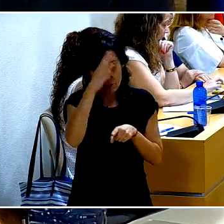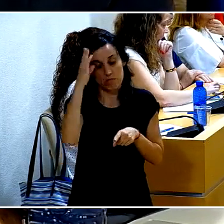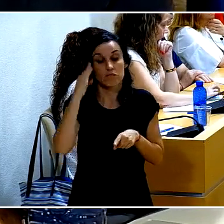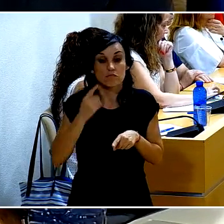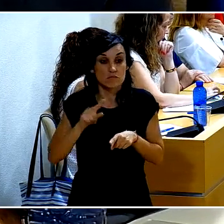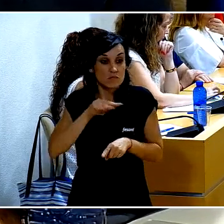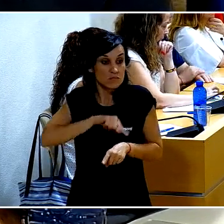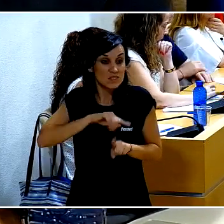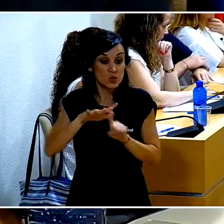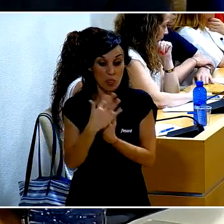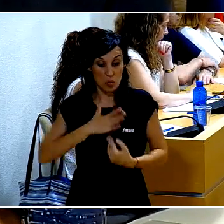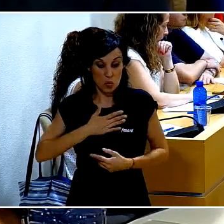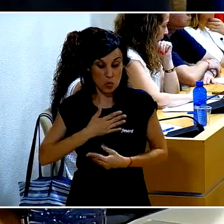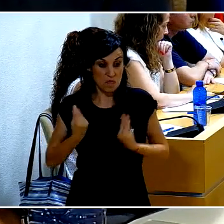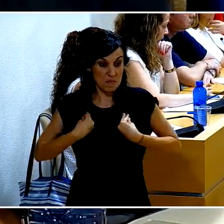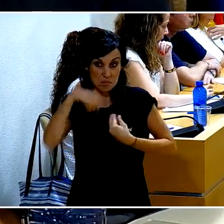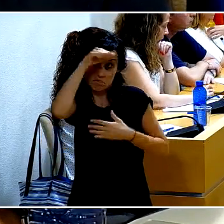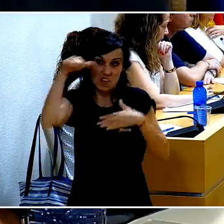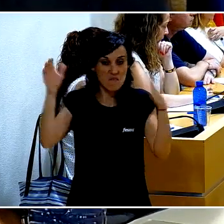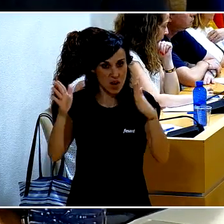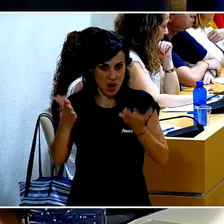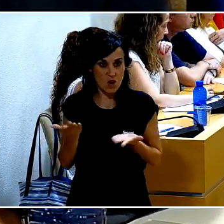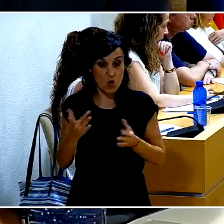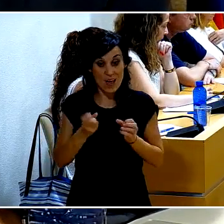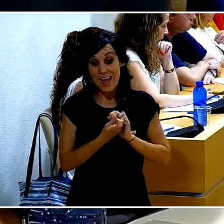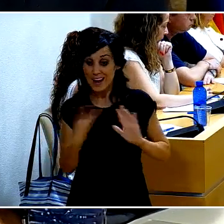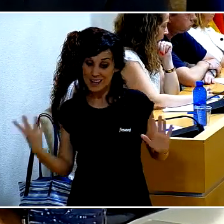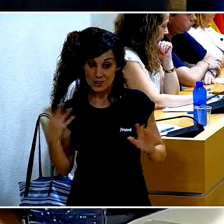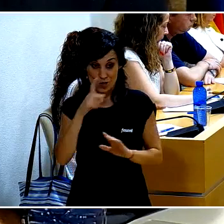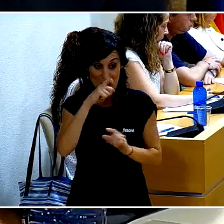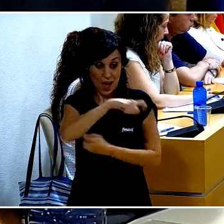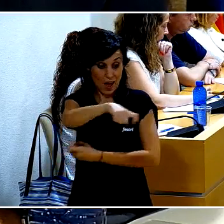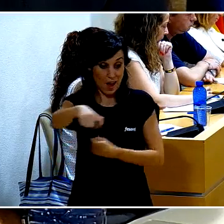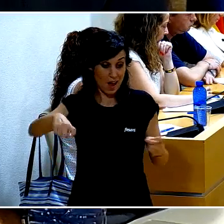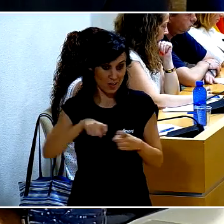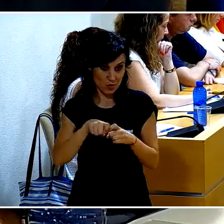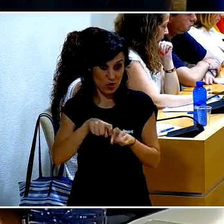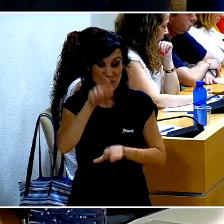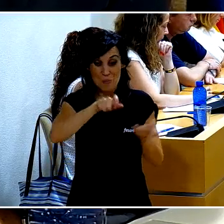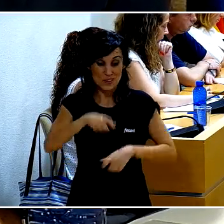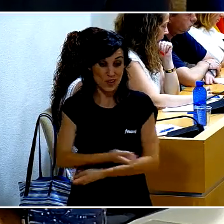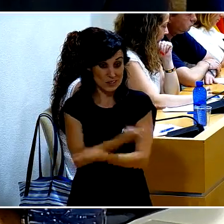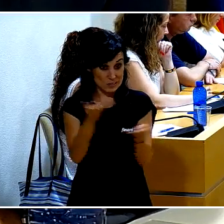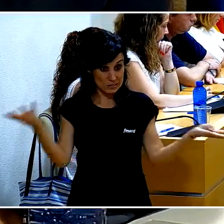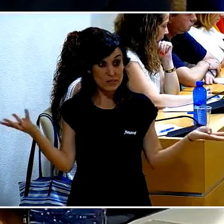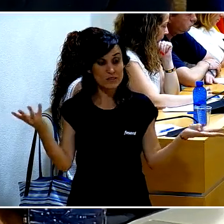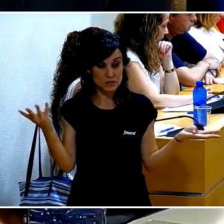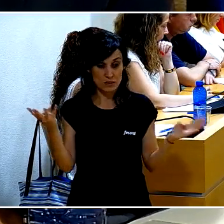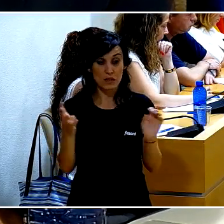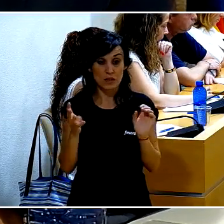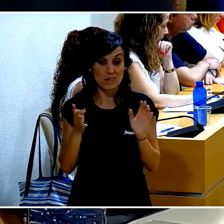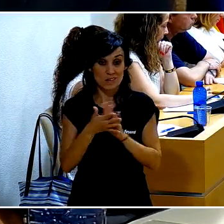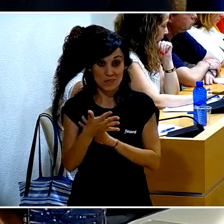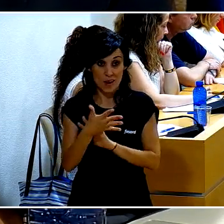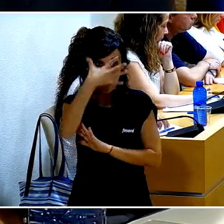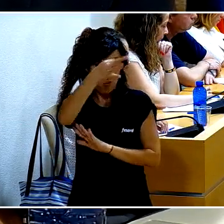y sentimos durante la época estival, durante el resto del año y para el resto de las personas que forman parte de